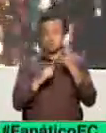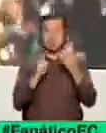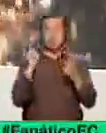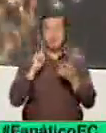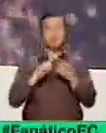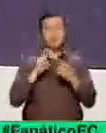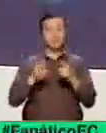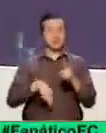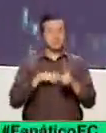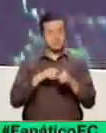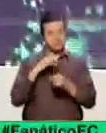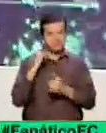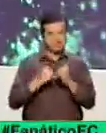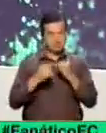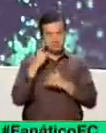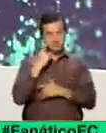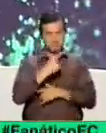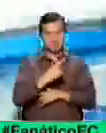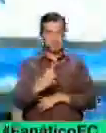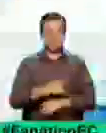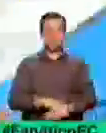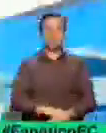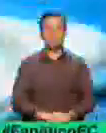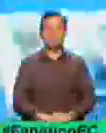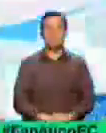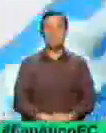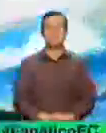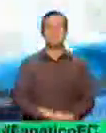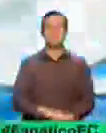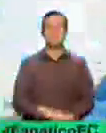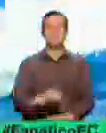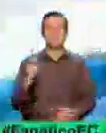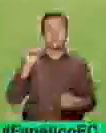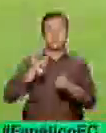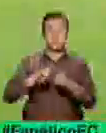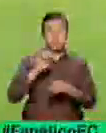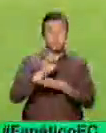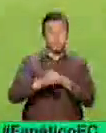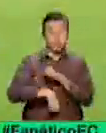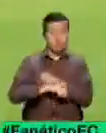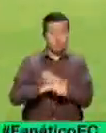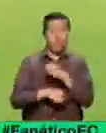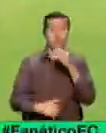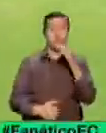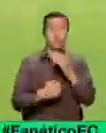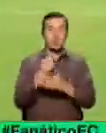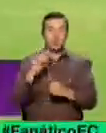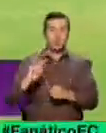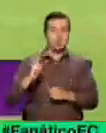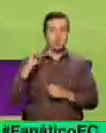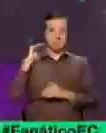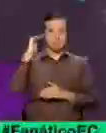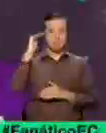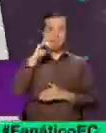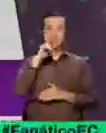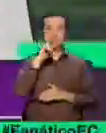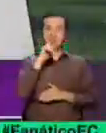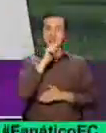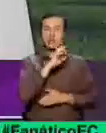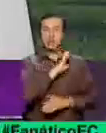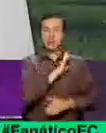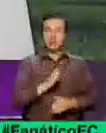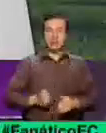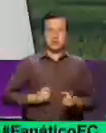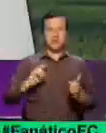Nacional en la recta final. El Campeonato Ecuatoriano de Fútbol tiene nuevo puntero. Emelec se ubica